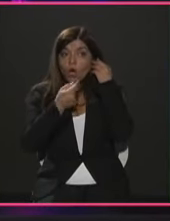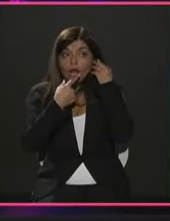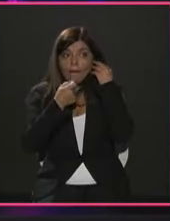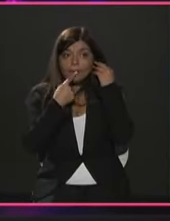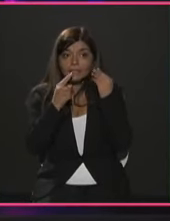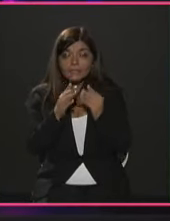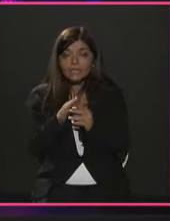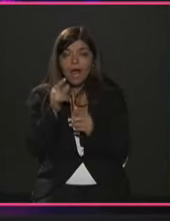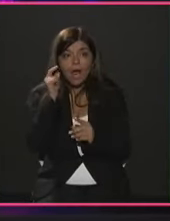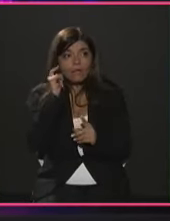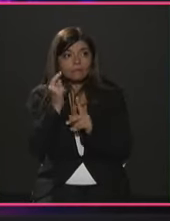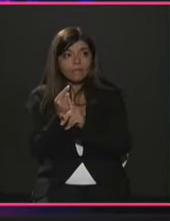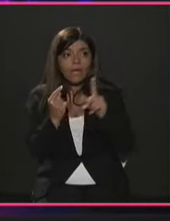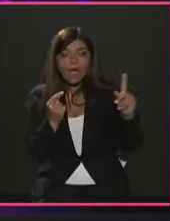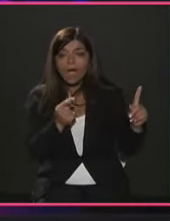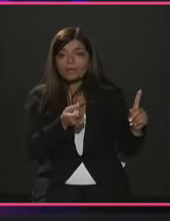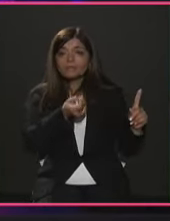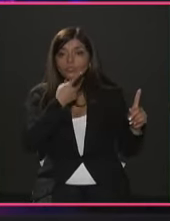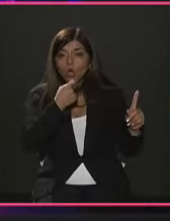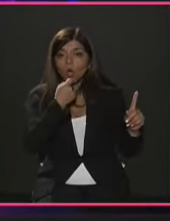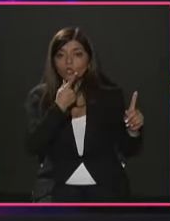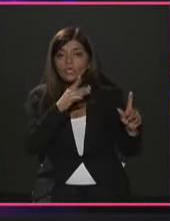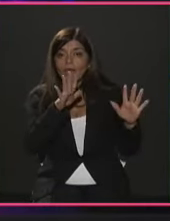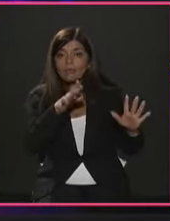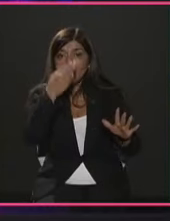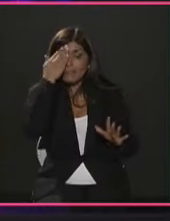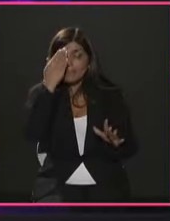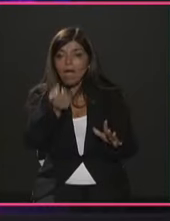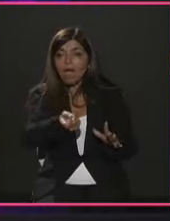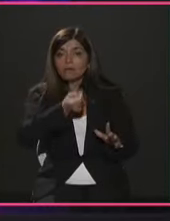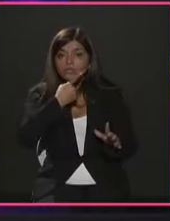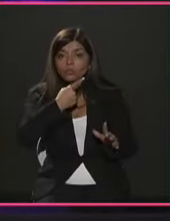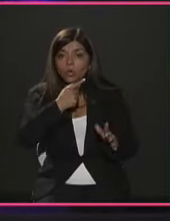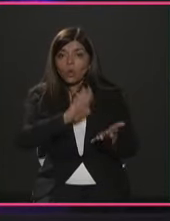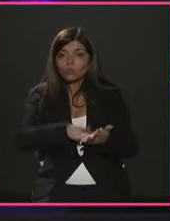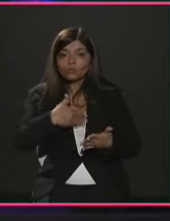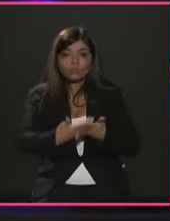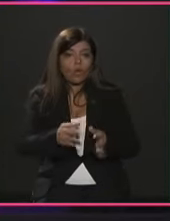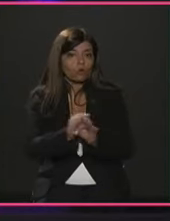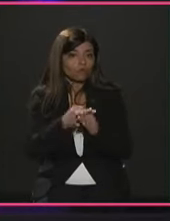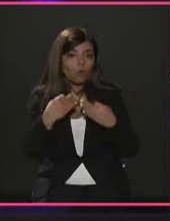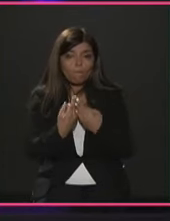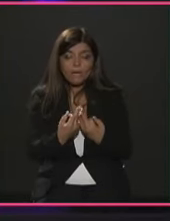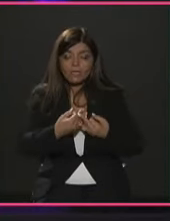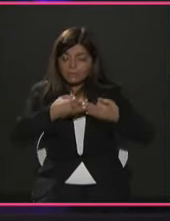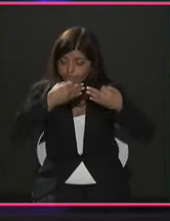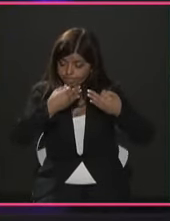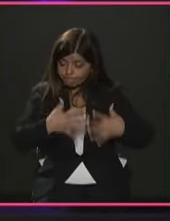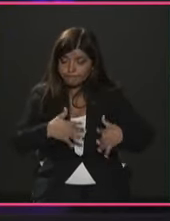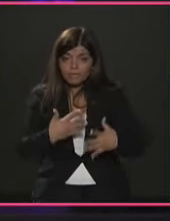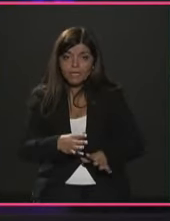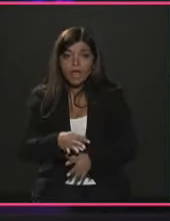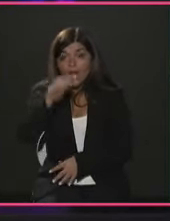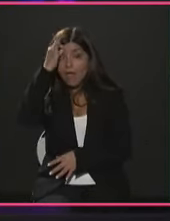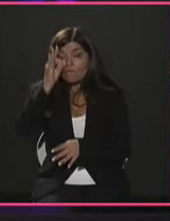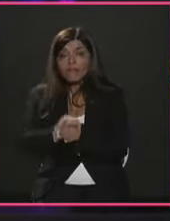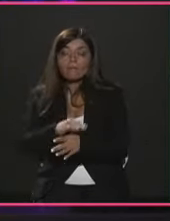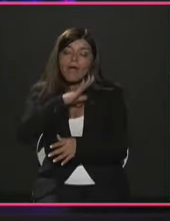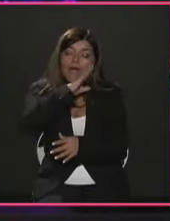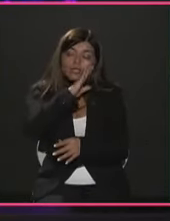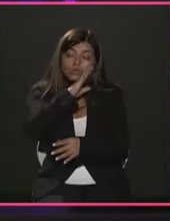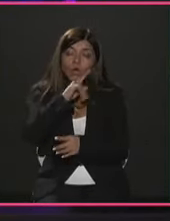Ven aquí a la izquierda se tomó en su casa durante 10 días y que la sanó por completo y más allá que que la enfermedad del